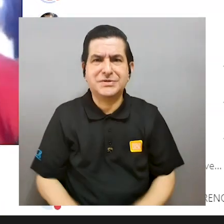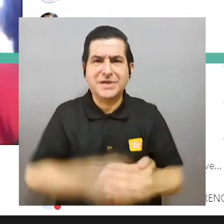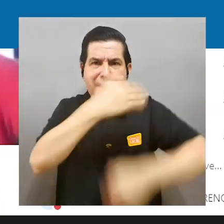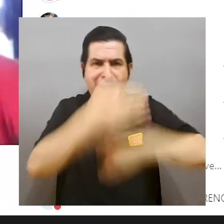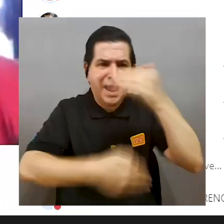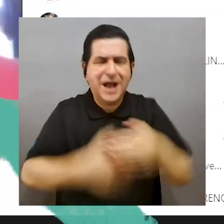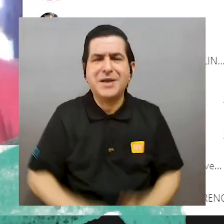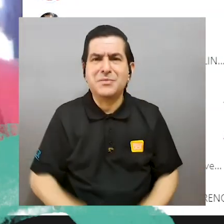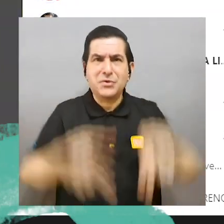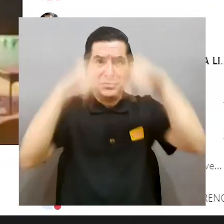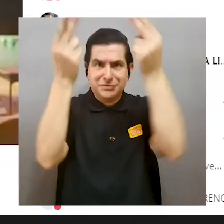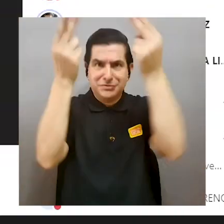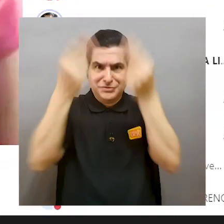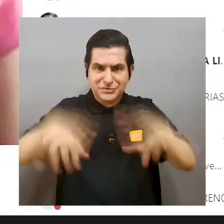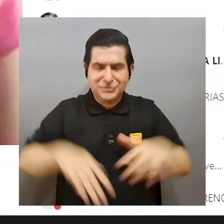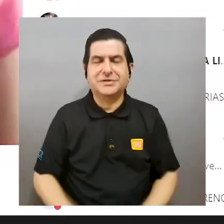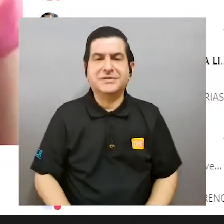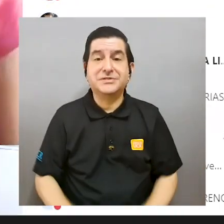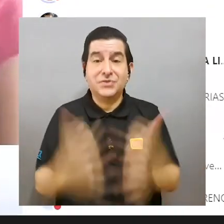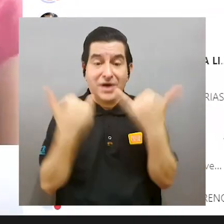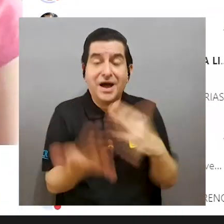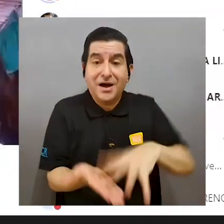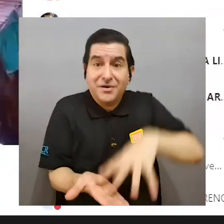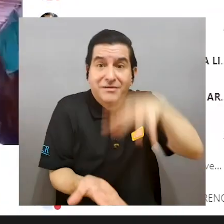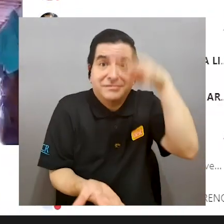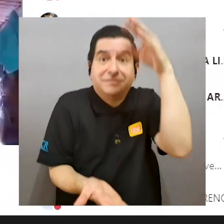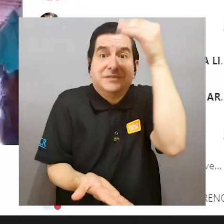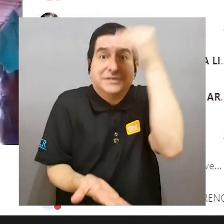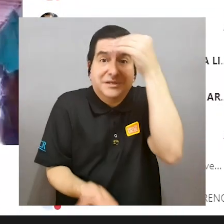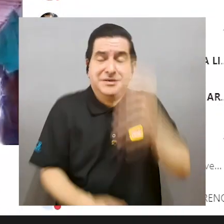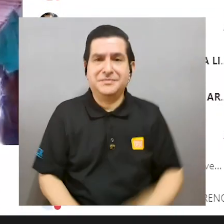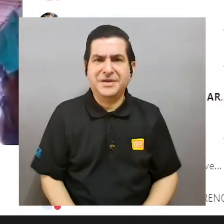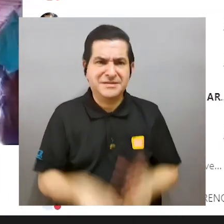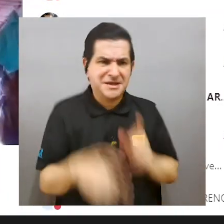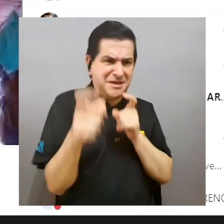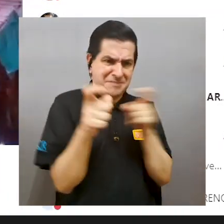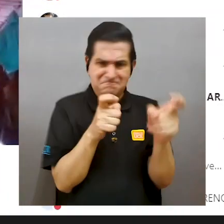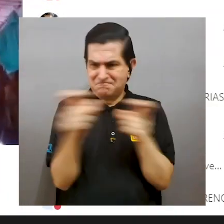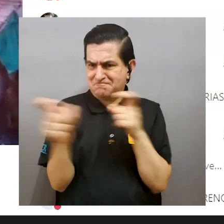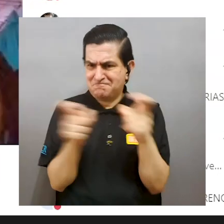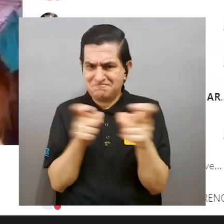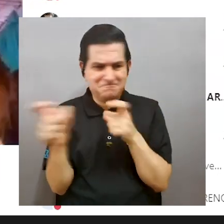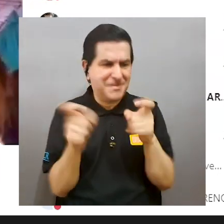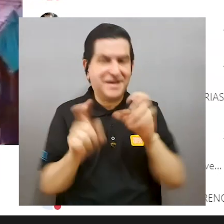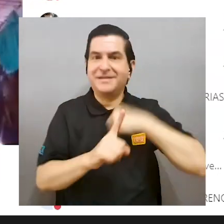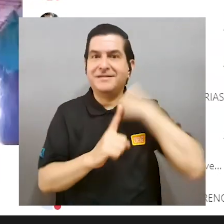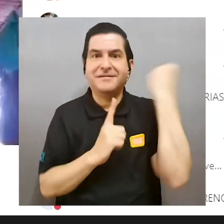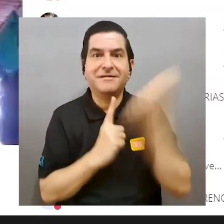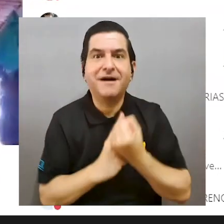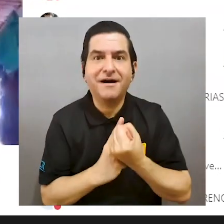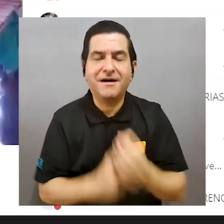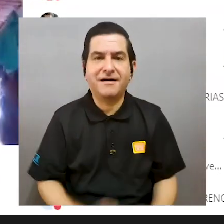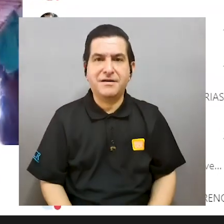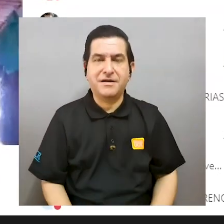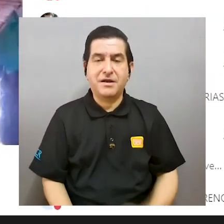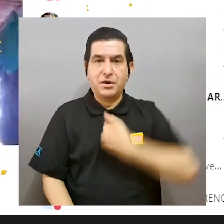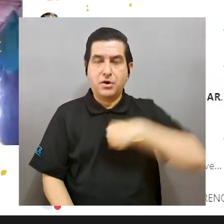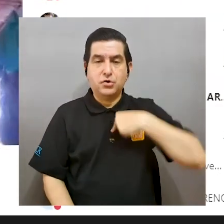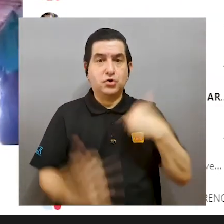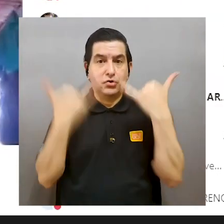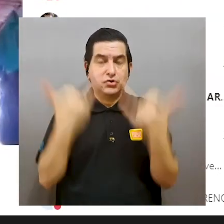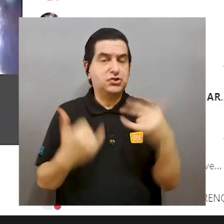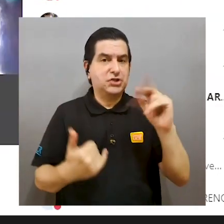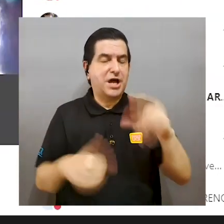la virtualidad. Entonces apenas estamos aprendiendo a cómo manejar este asunto, a que ya no